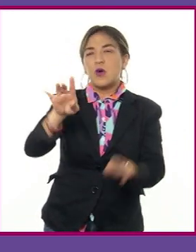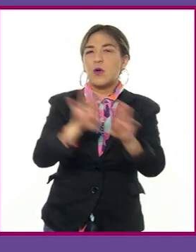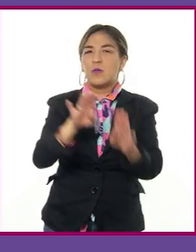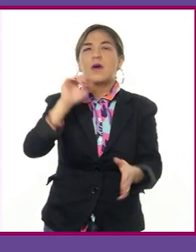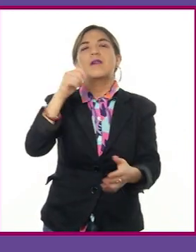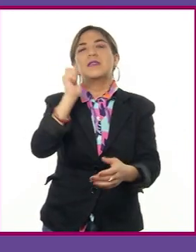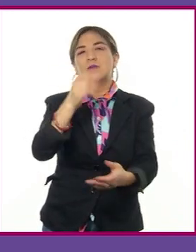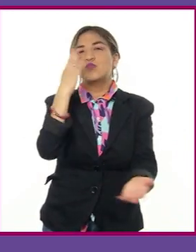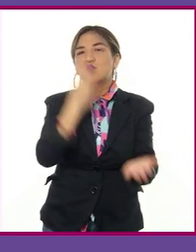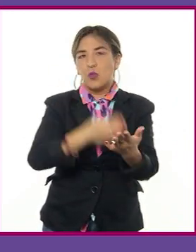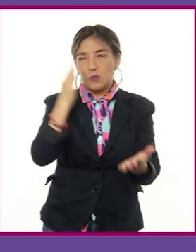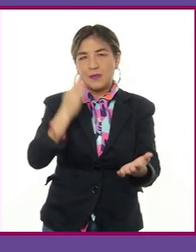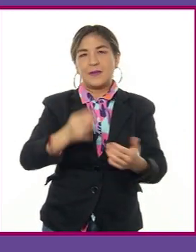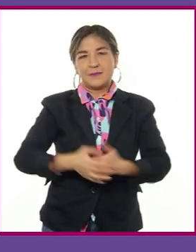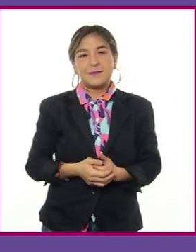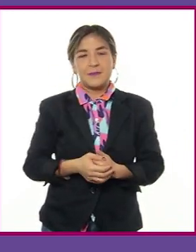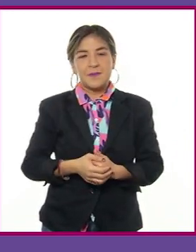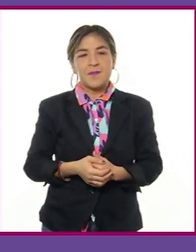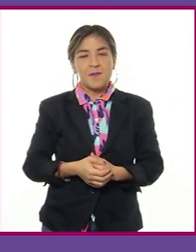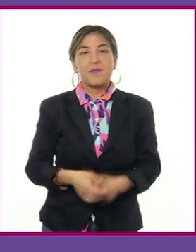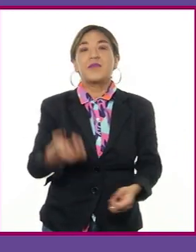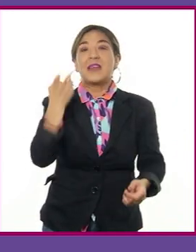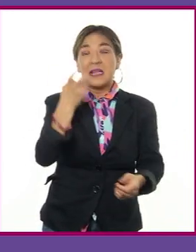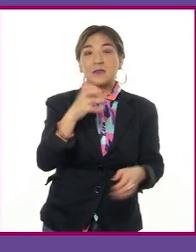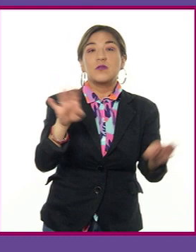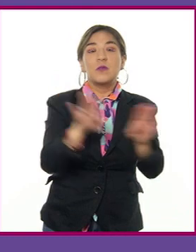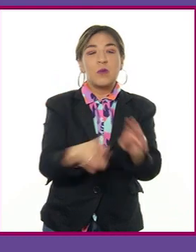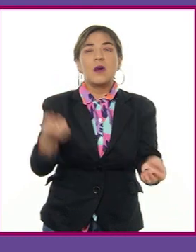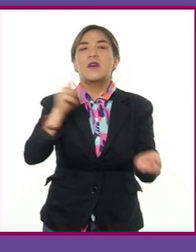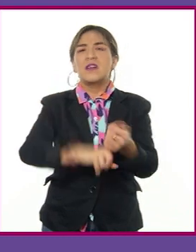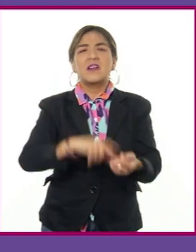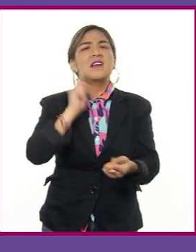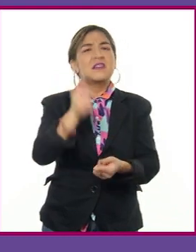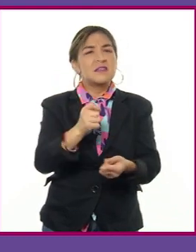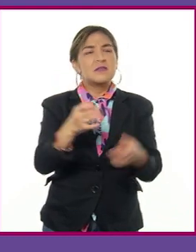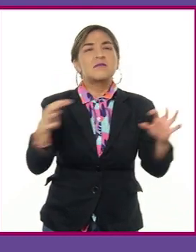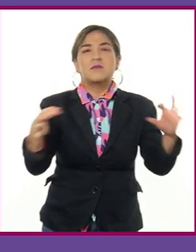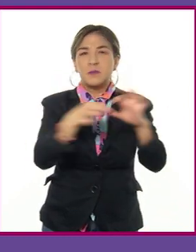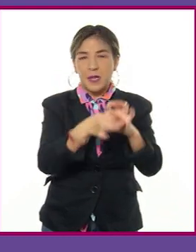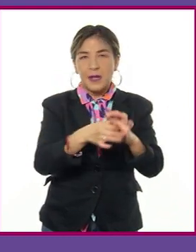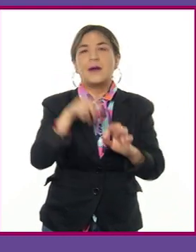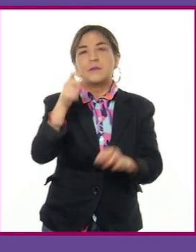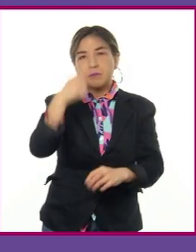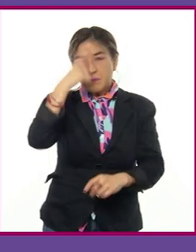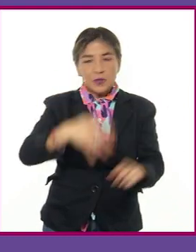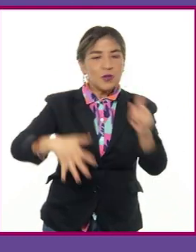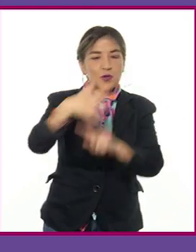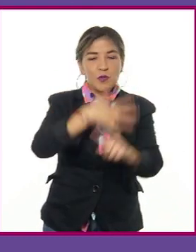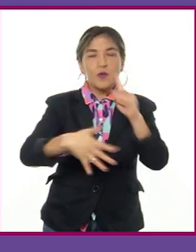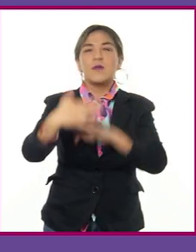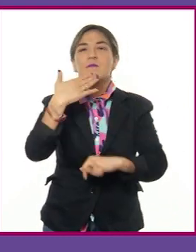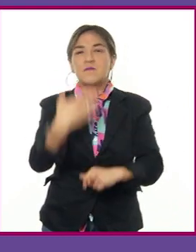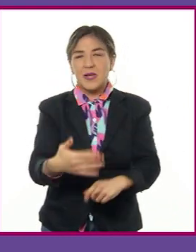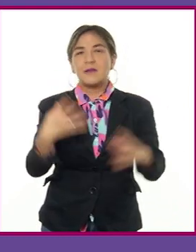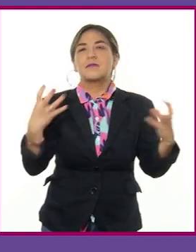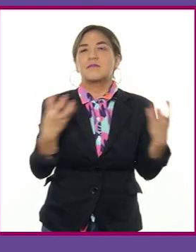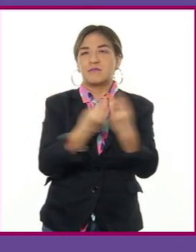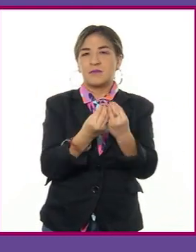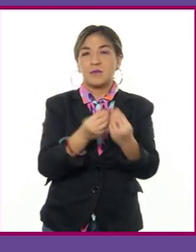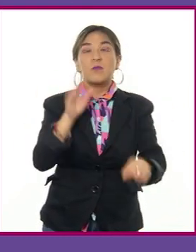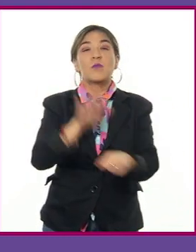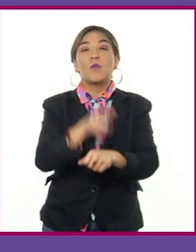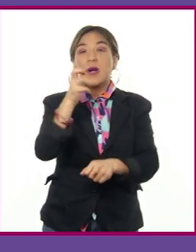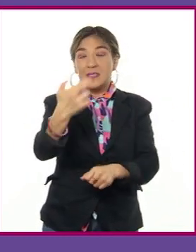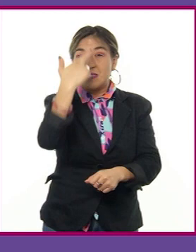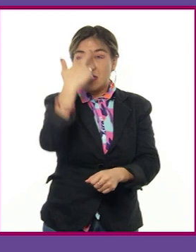correspondiente. La ética pública está vinculada con el bienestar común y el bienestar generalizado. Por ello